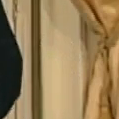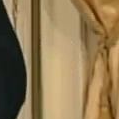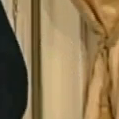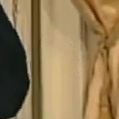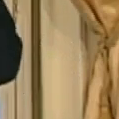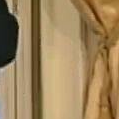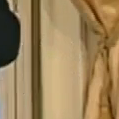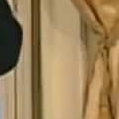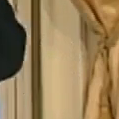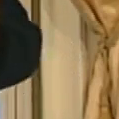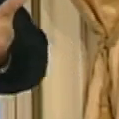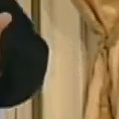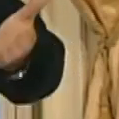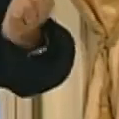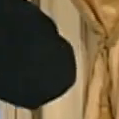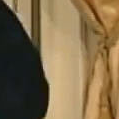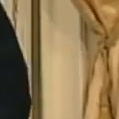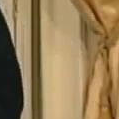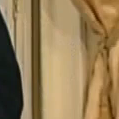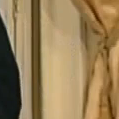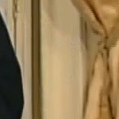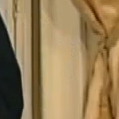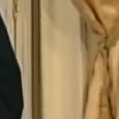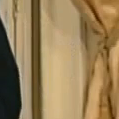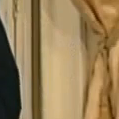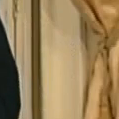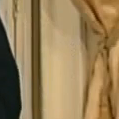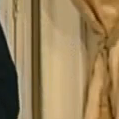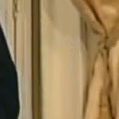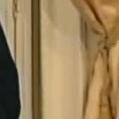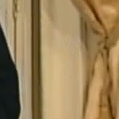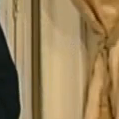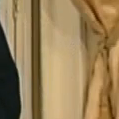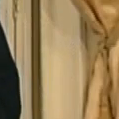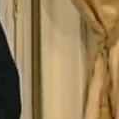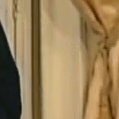fascismo. Le vimos la cara al golpe de Estado aquí, es el fascismo.